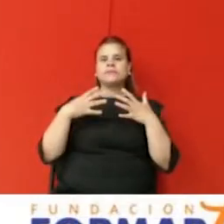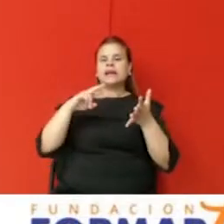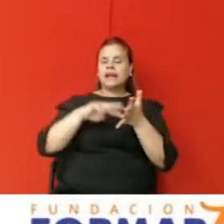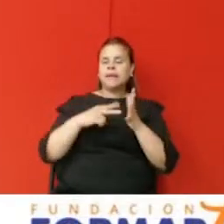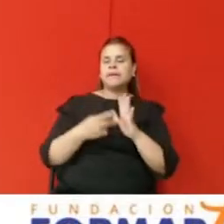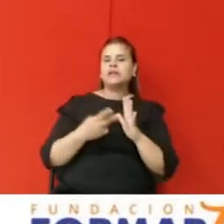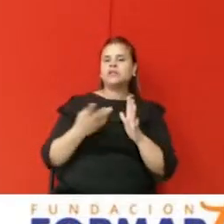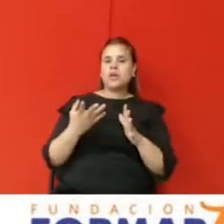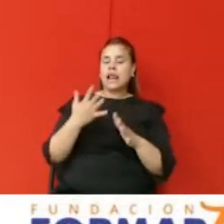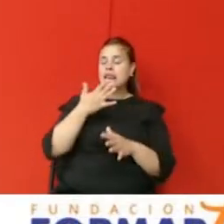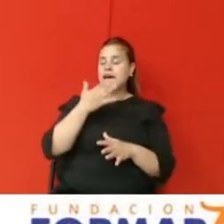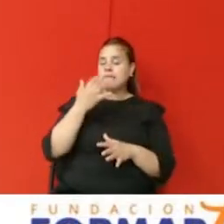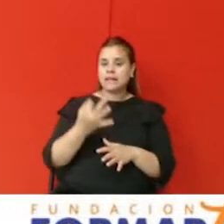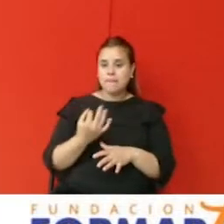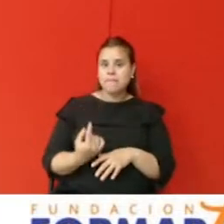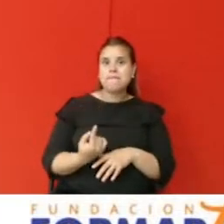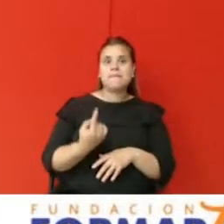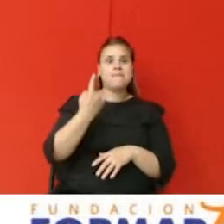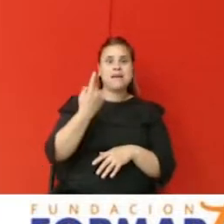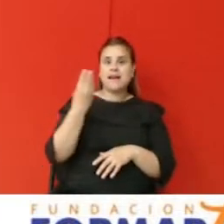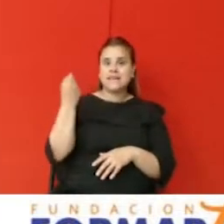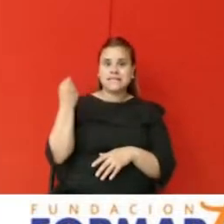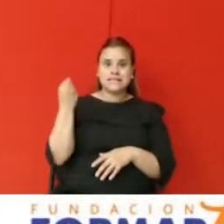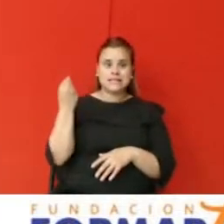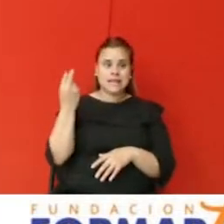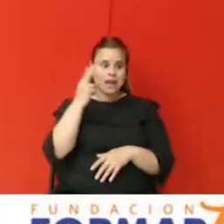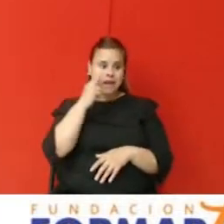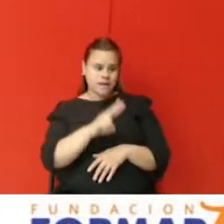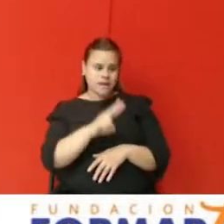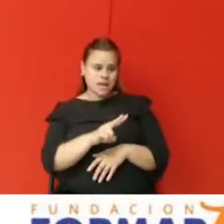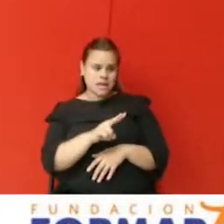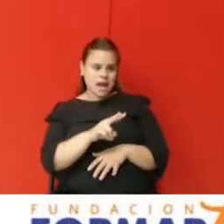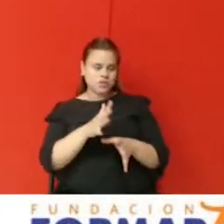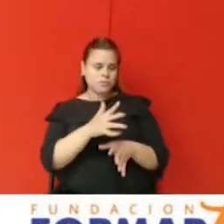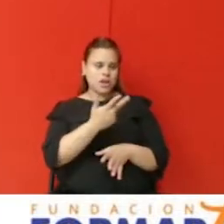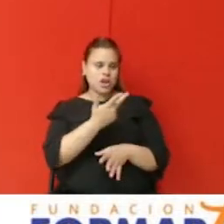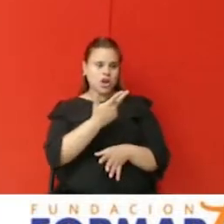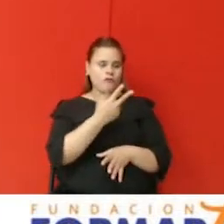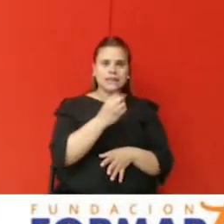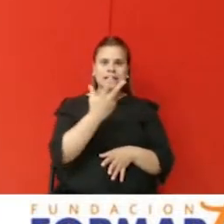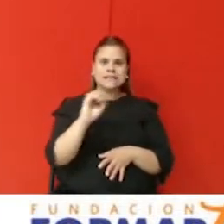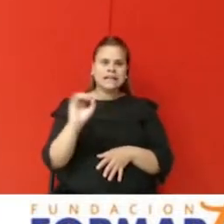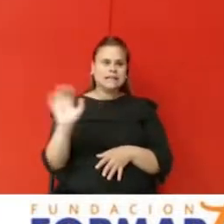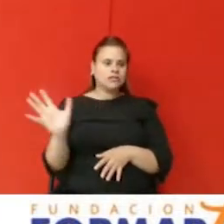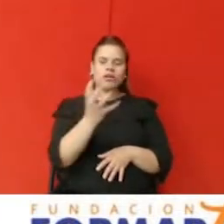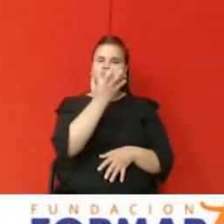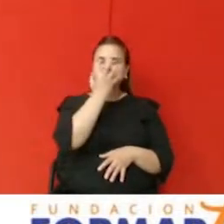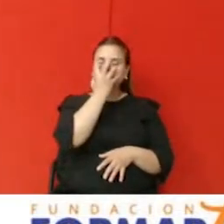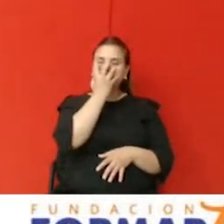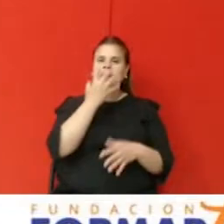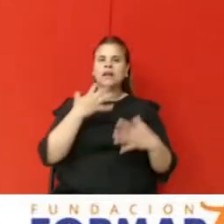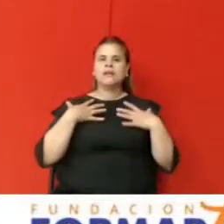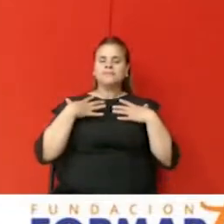visto jamás en la vida. Ver 20, 30 pacientes ventilados al mismo tiempo.